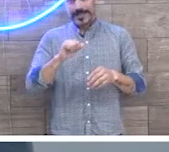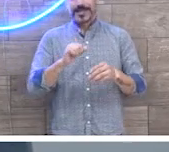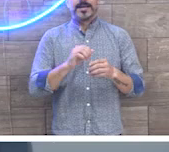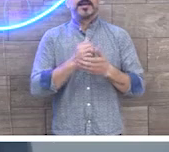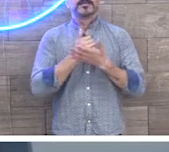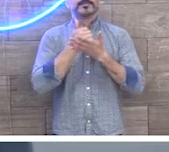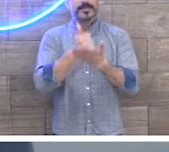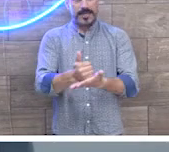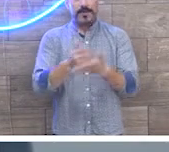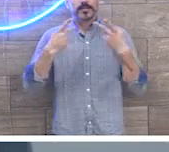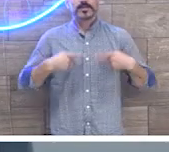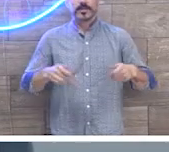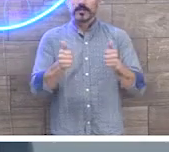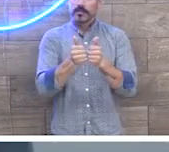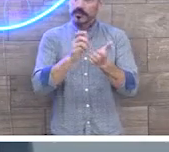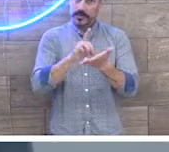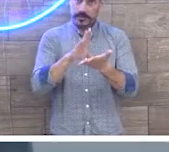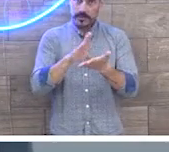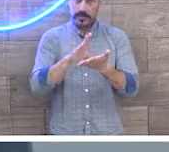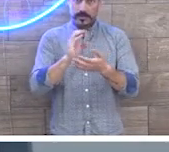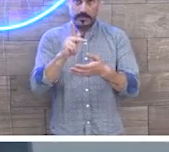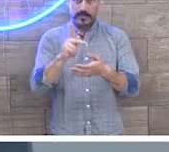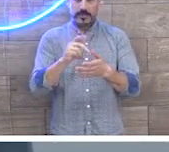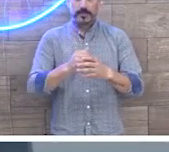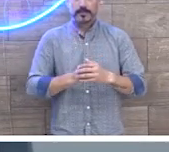lo personal, porque la misma persona luego no sabe